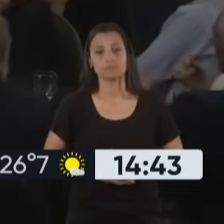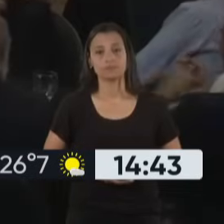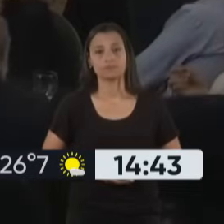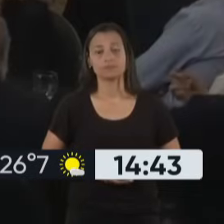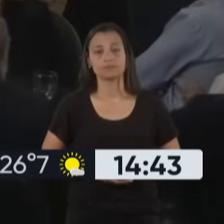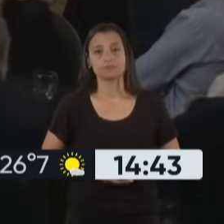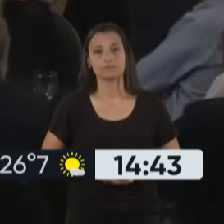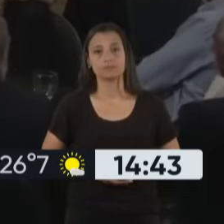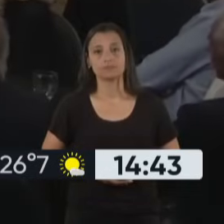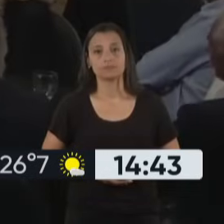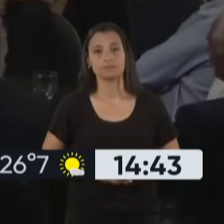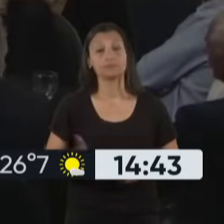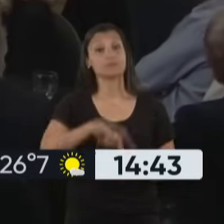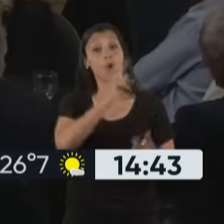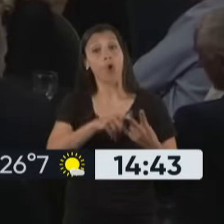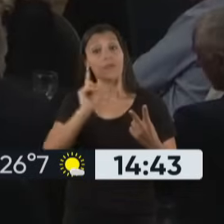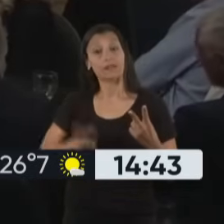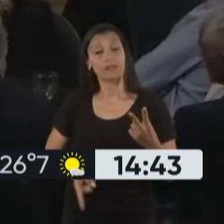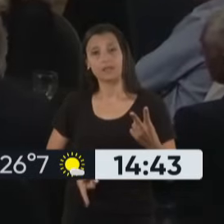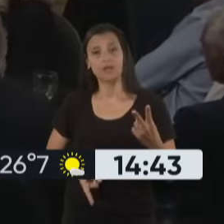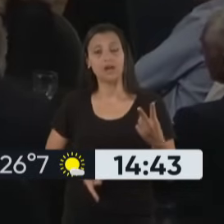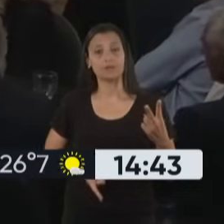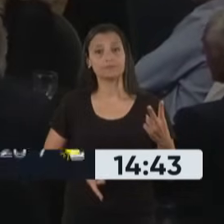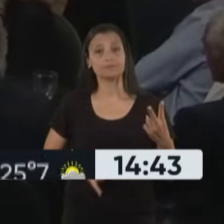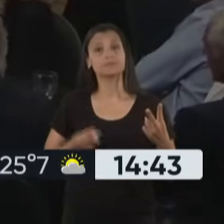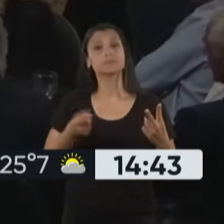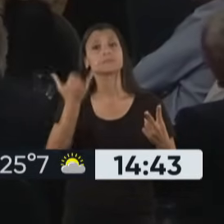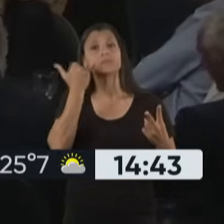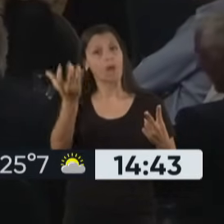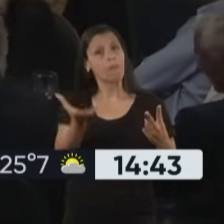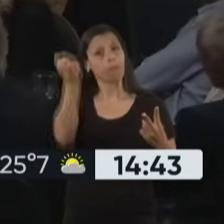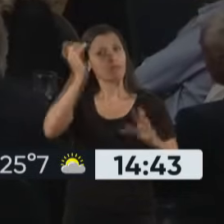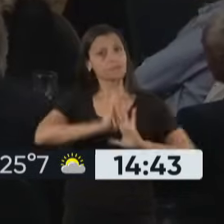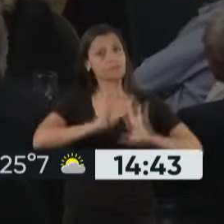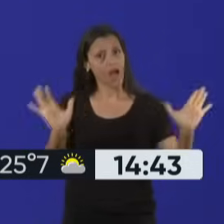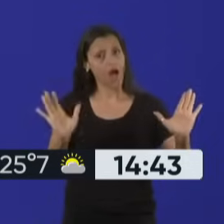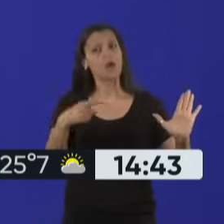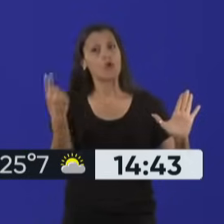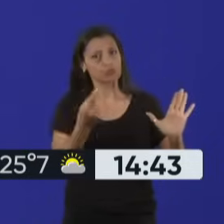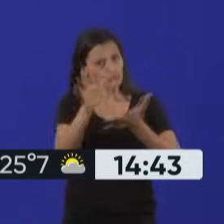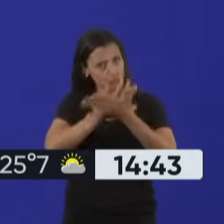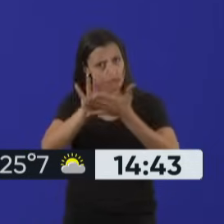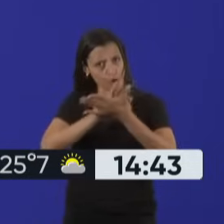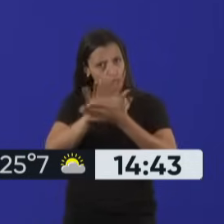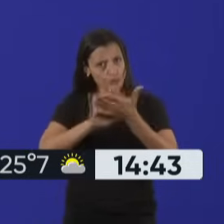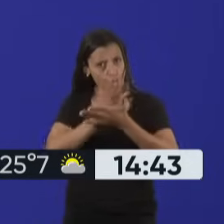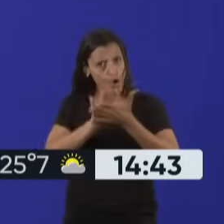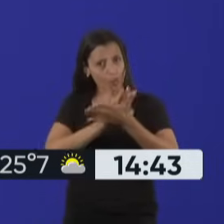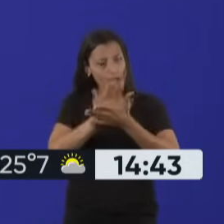La otra falacia que también hemos logrado destruir es la falacia del